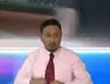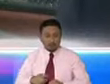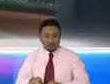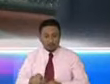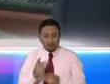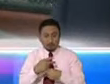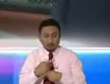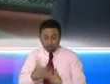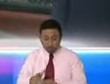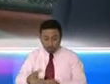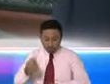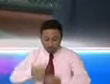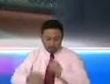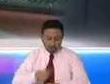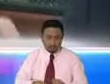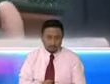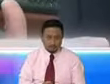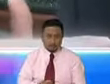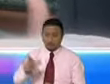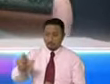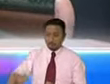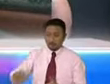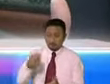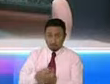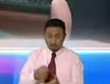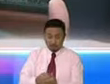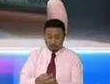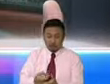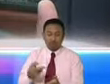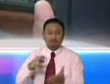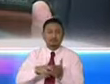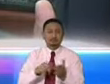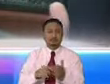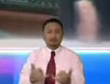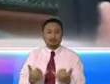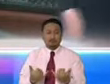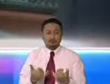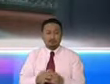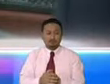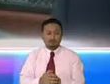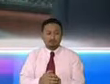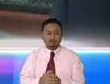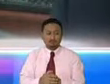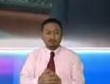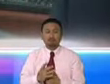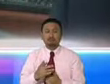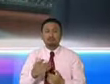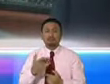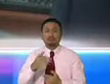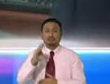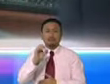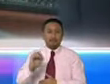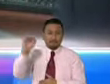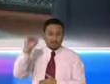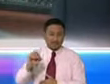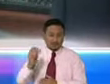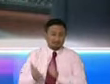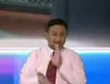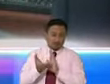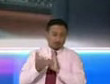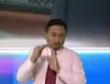gente está comprando. Eso ha significado que la inflación baje un poquito con respecto al mes anterior, ¿no? Y nos da cuenta